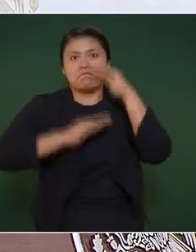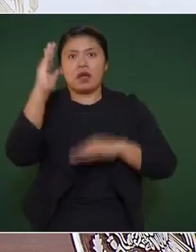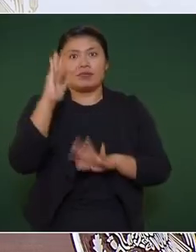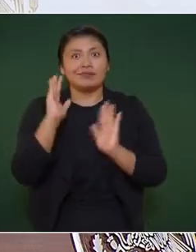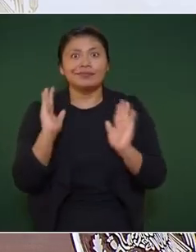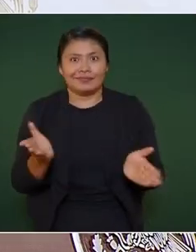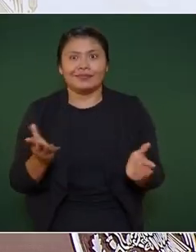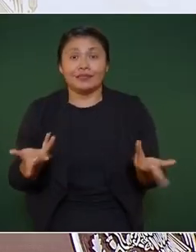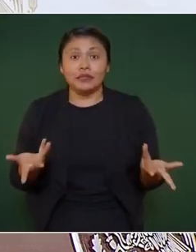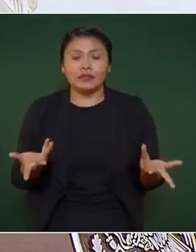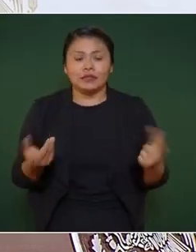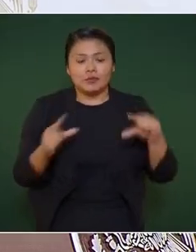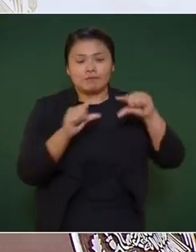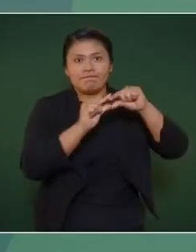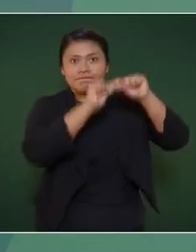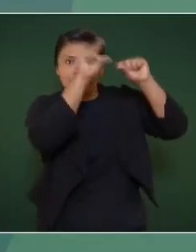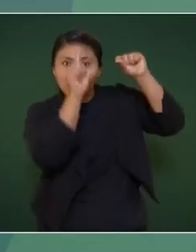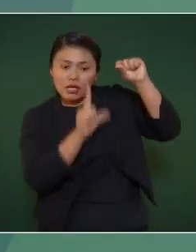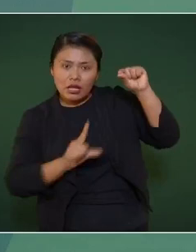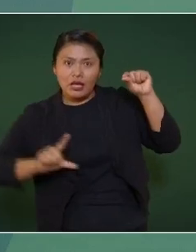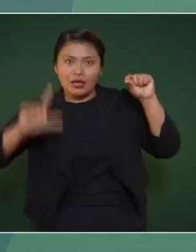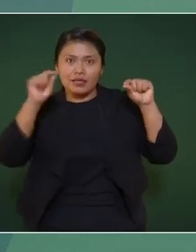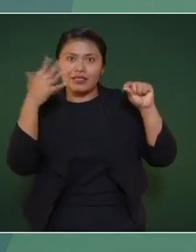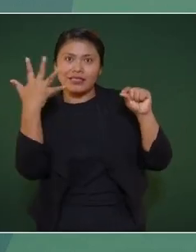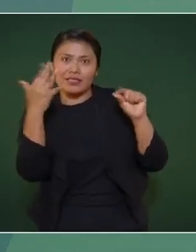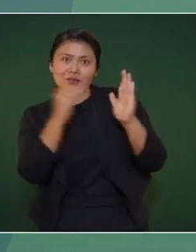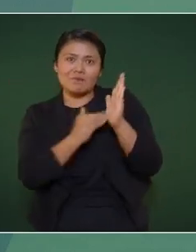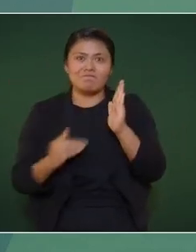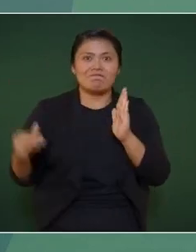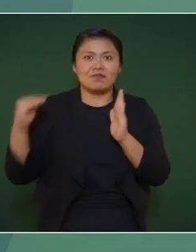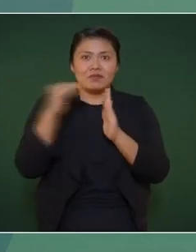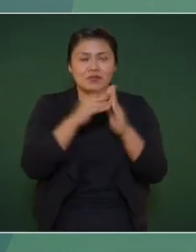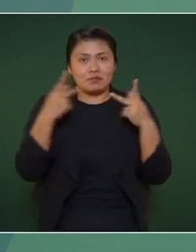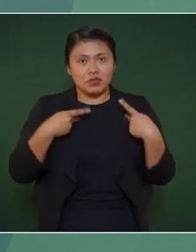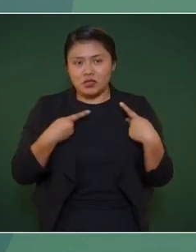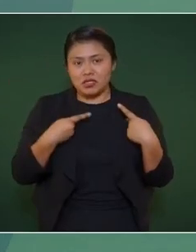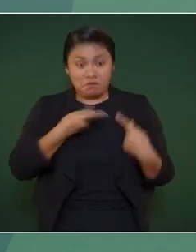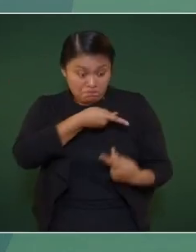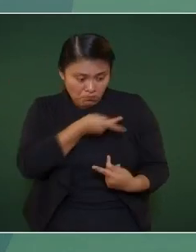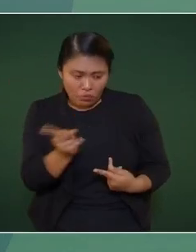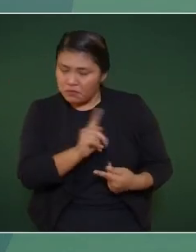Y a nivel nacional, 5 millones.